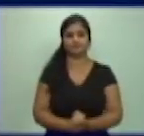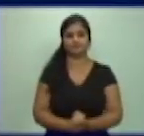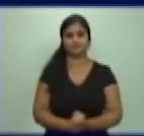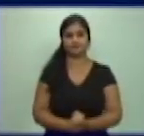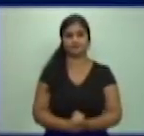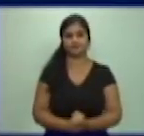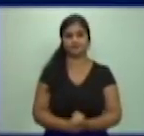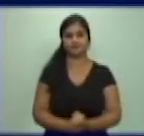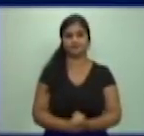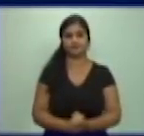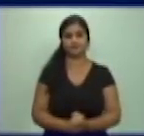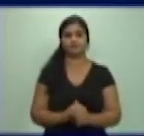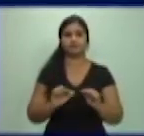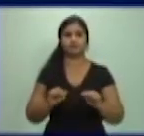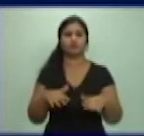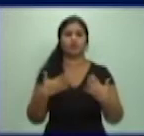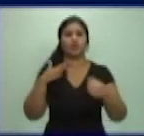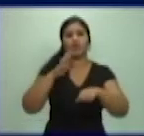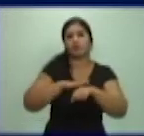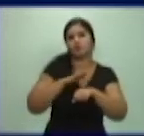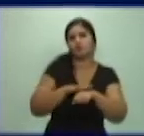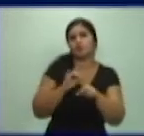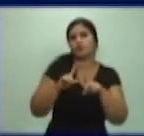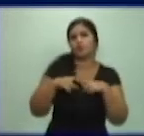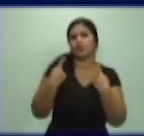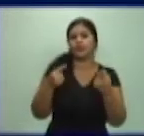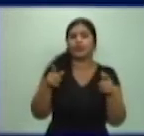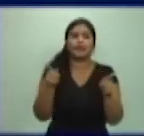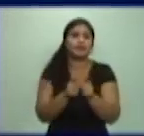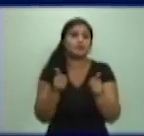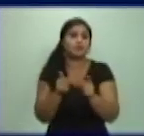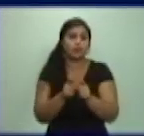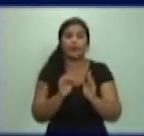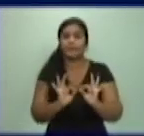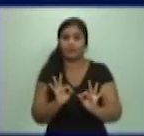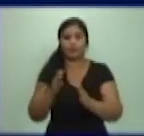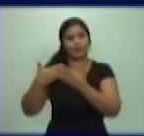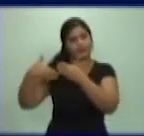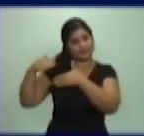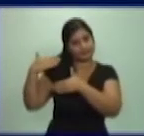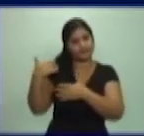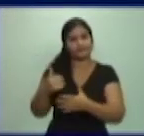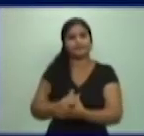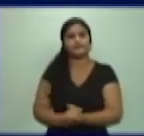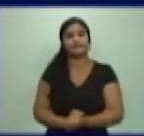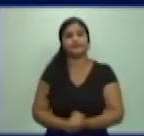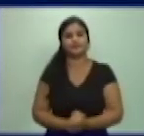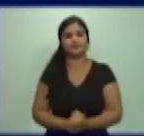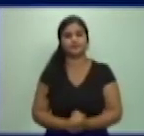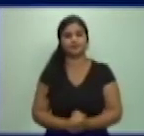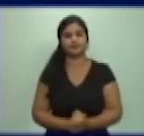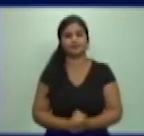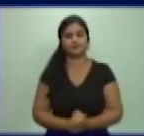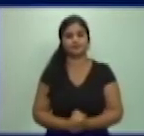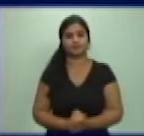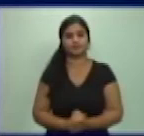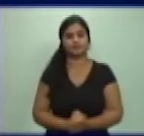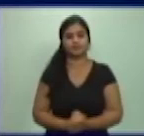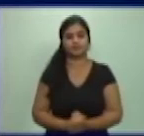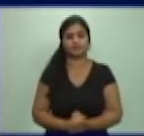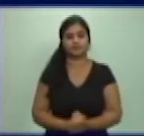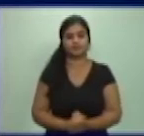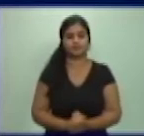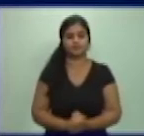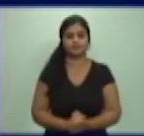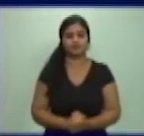es decir, es la consecuencia, es la conclusión, el resumen de lo anterior. Bueno, y después, bueno, punto y seguido después